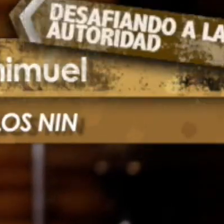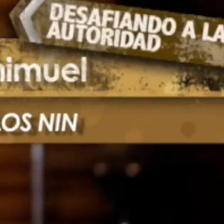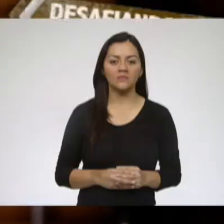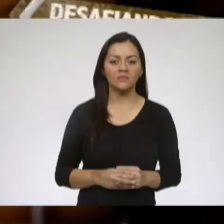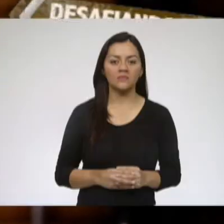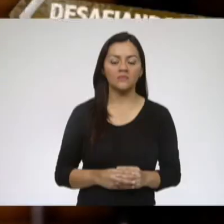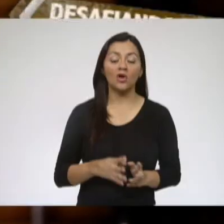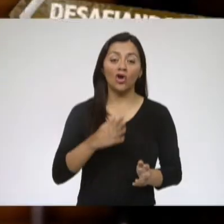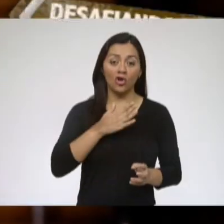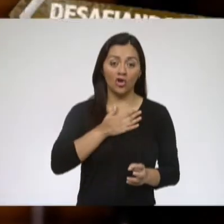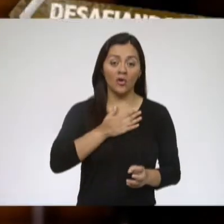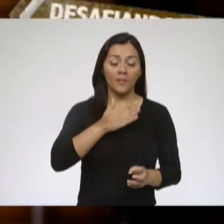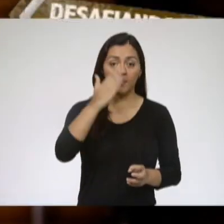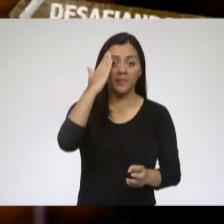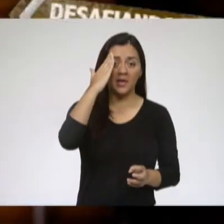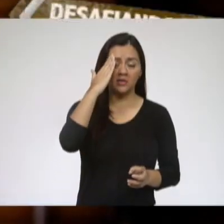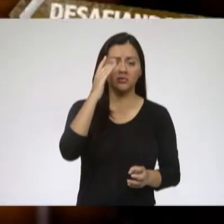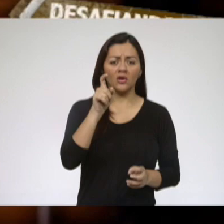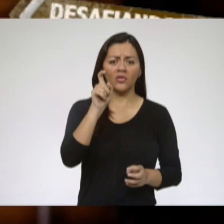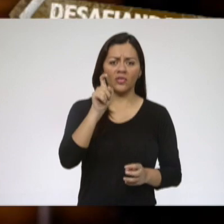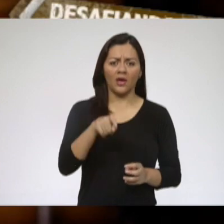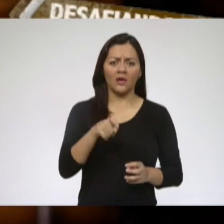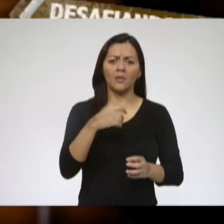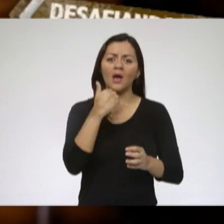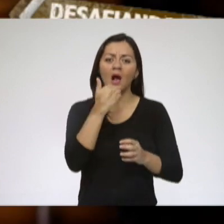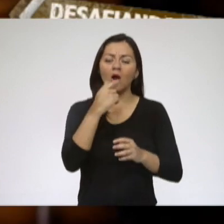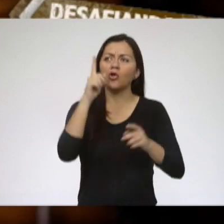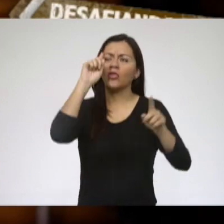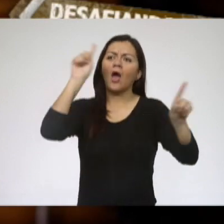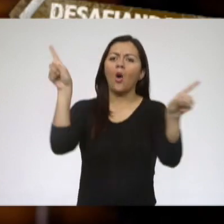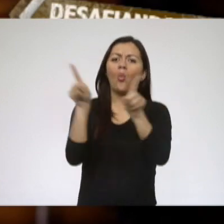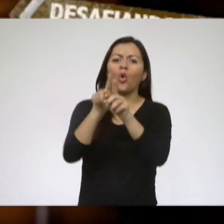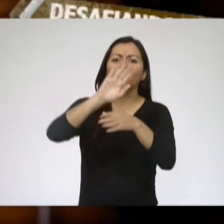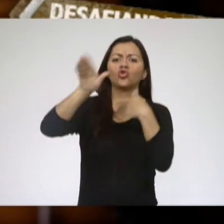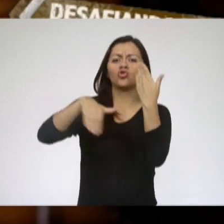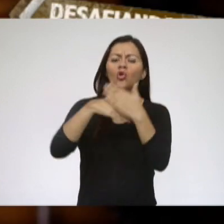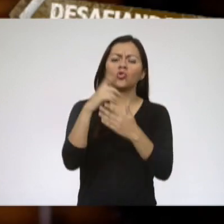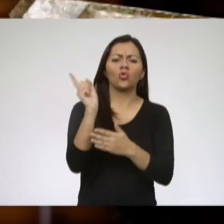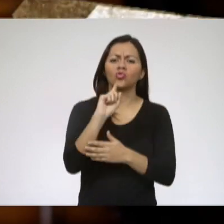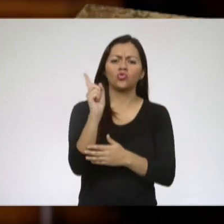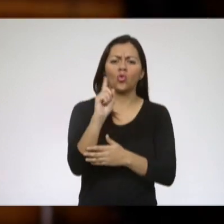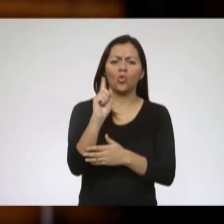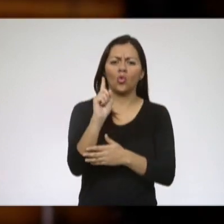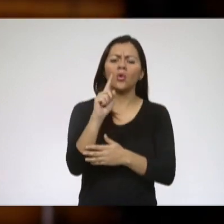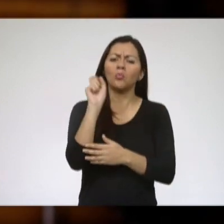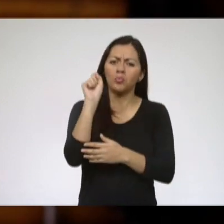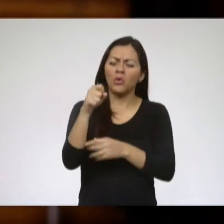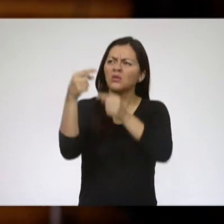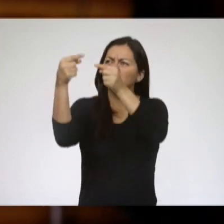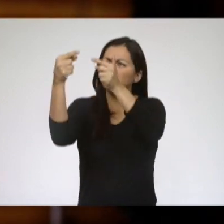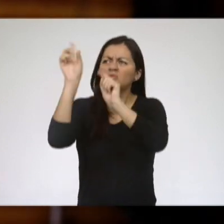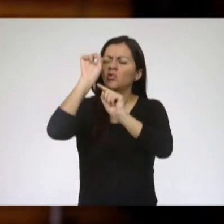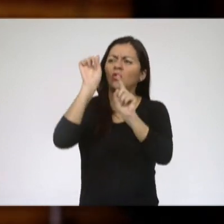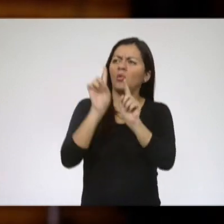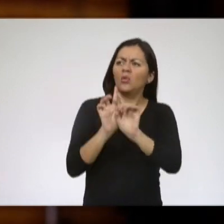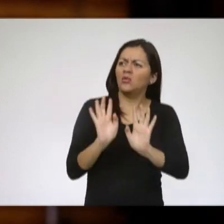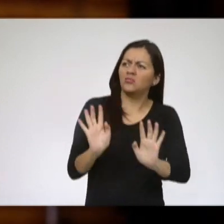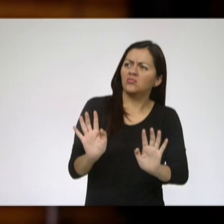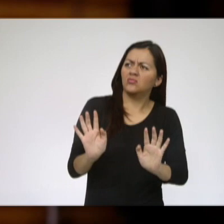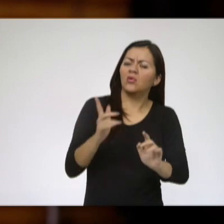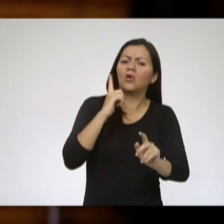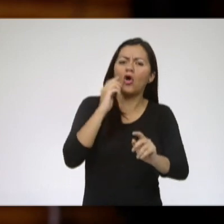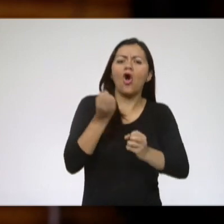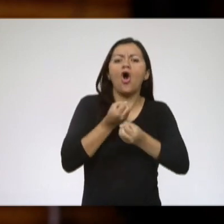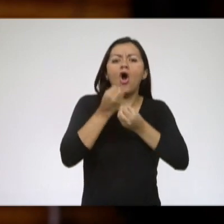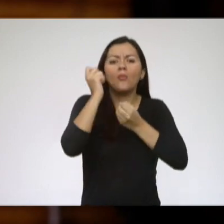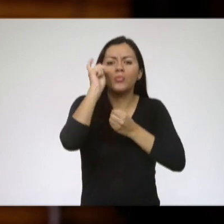Rebelarse contra todo, siempre hay que cuestionar todo, todo desde niño, ahora mismo, ya a esta edad. Yo